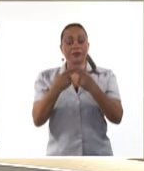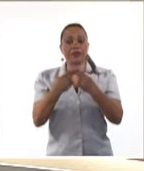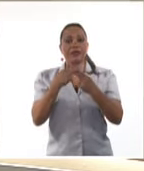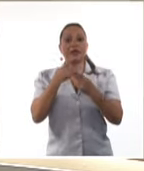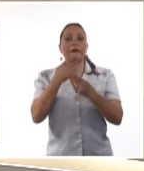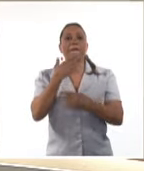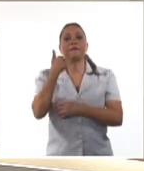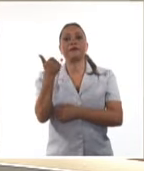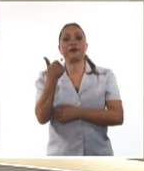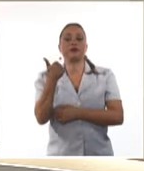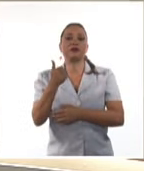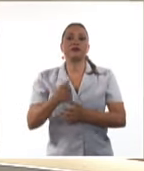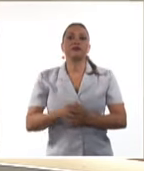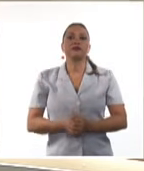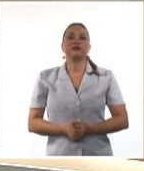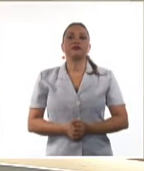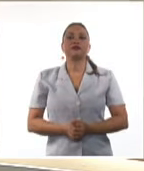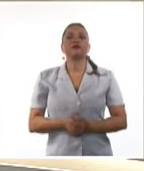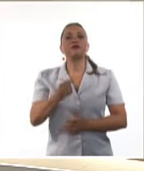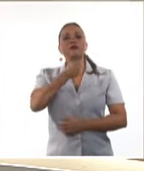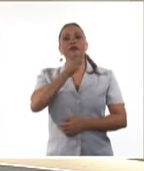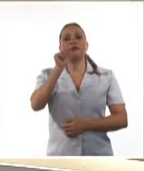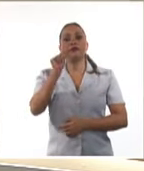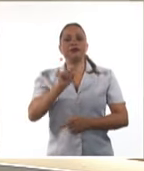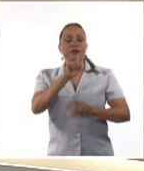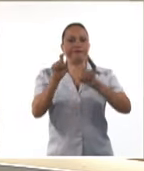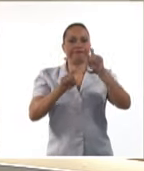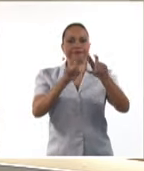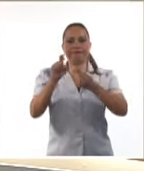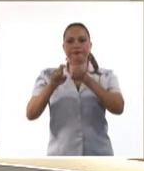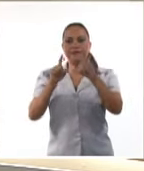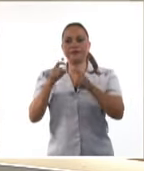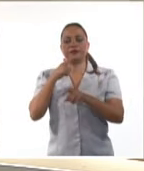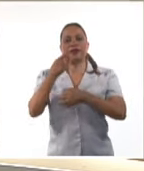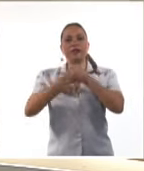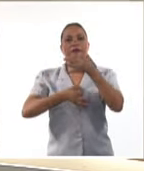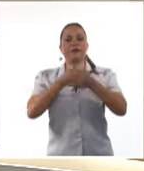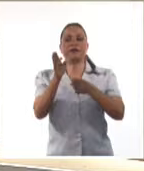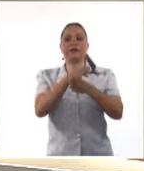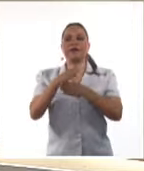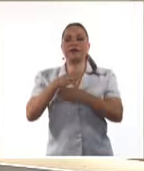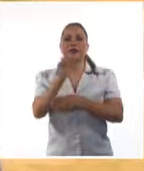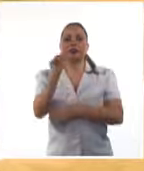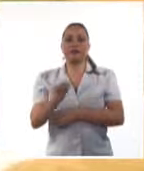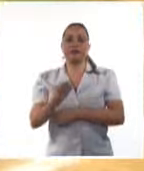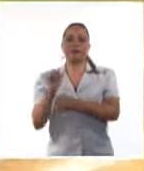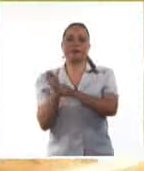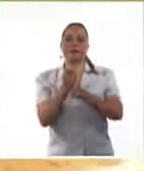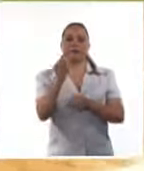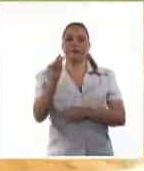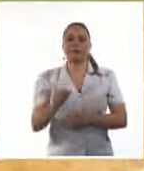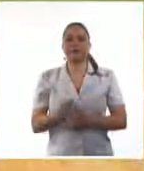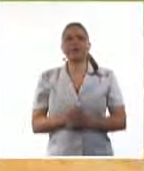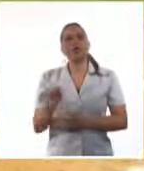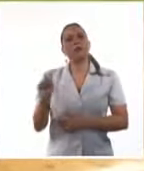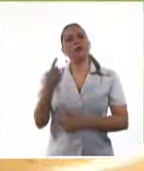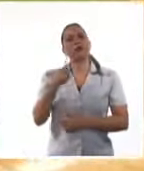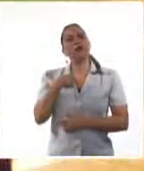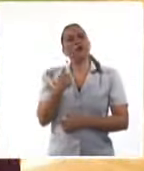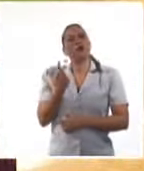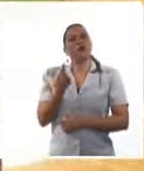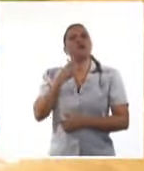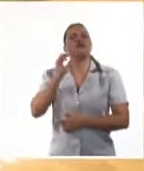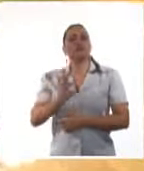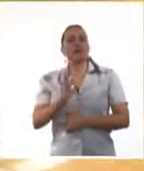para Dariel Góngora. Los periodistas Orlando Cruz y Guillermo Rodríguez conversaron con varios protagonistas. Bueno, primeramente que todo, siempre